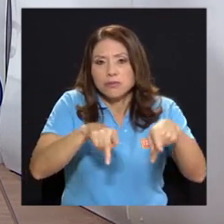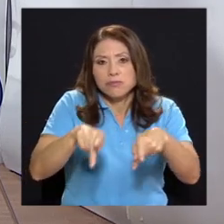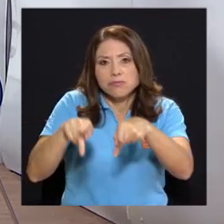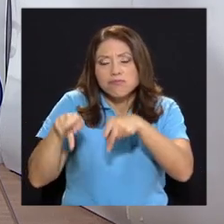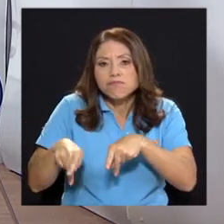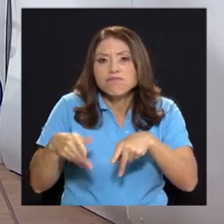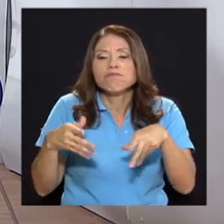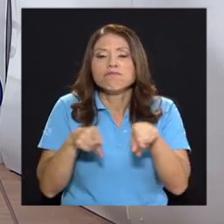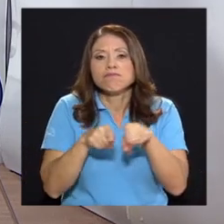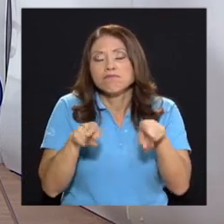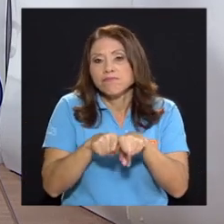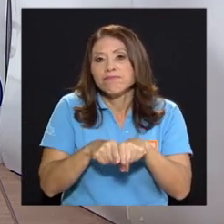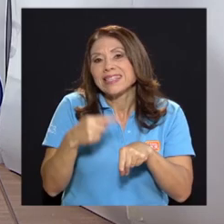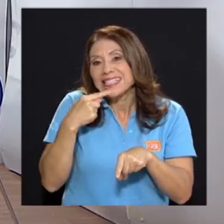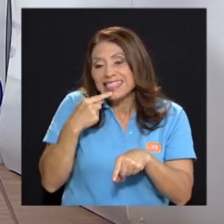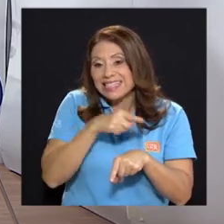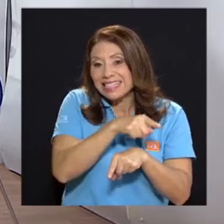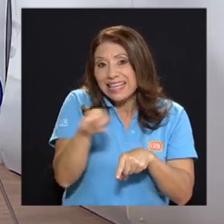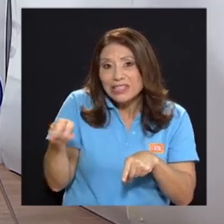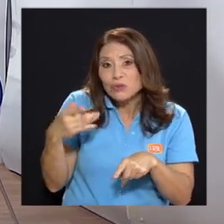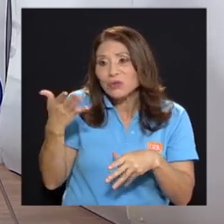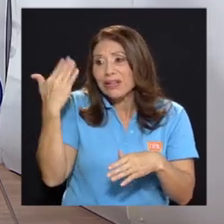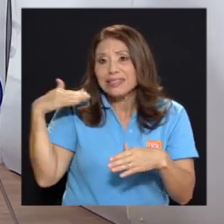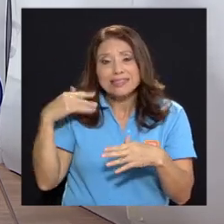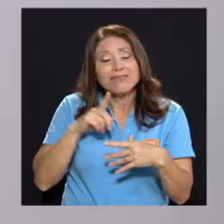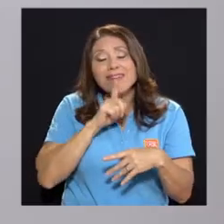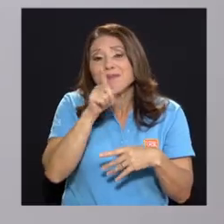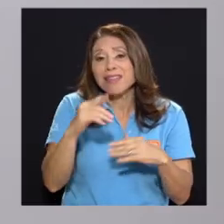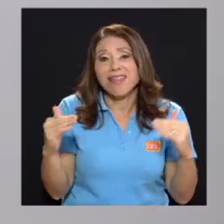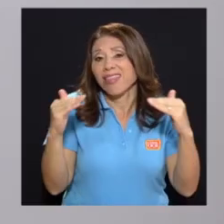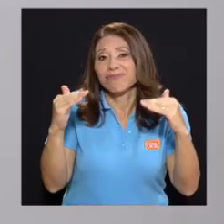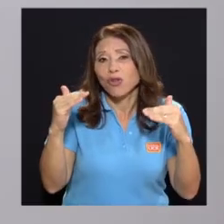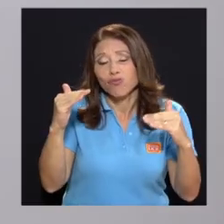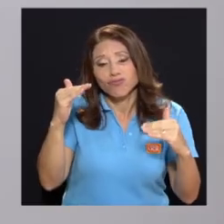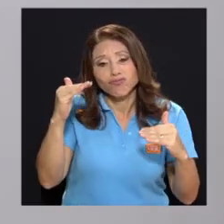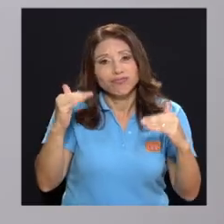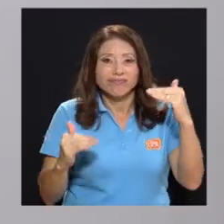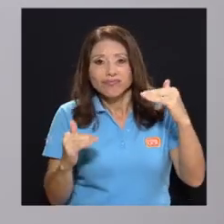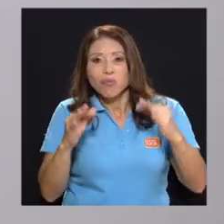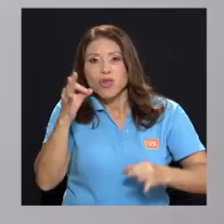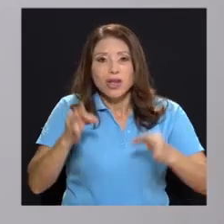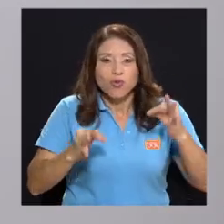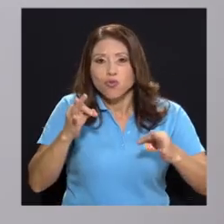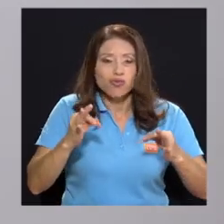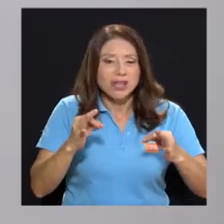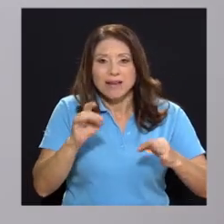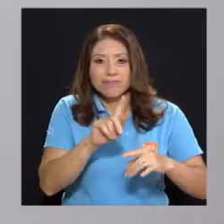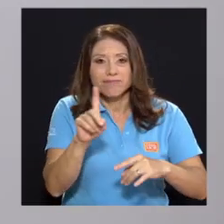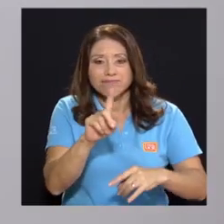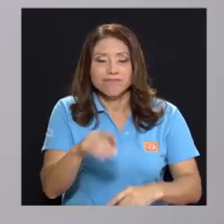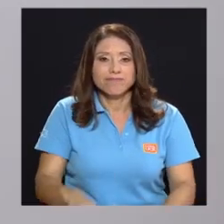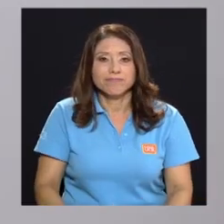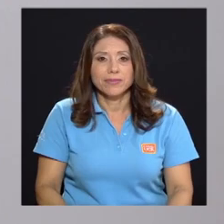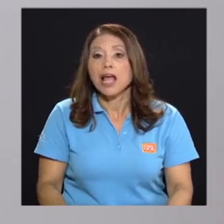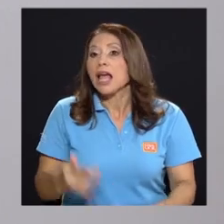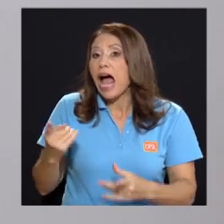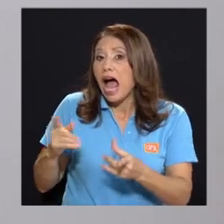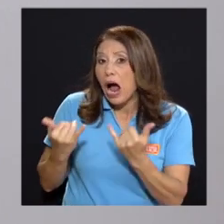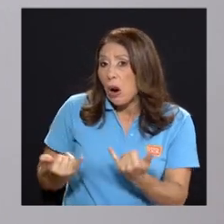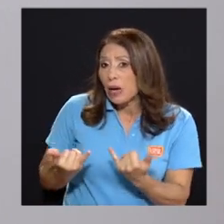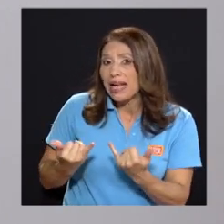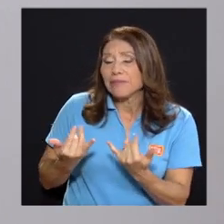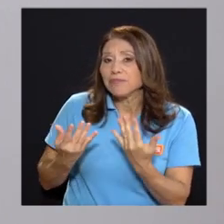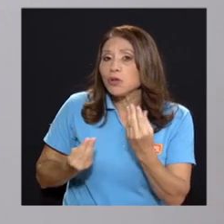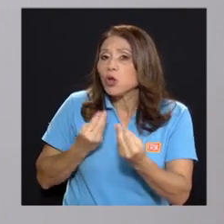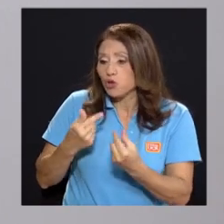fue digamos muy justa ya para terminar no se nos quedan 30 segundos como yo y cualquier otra